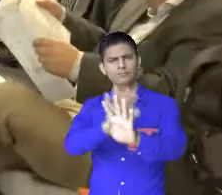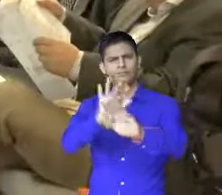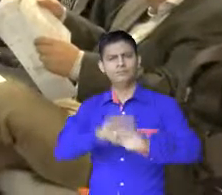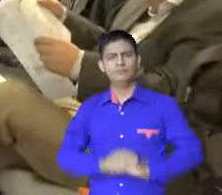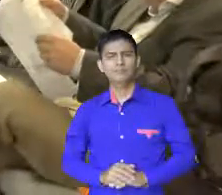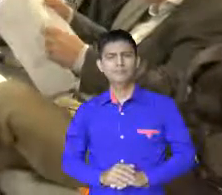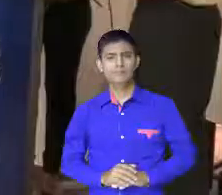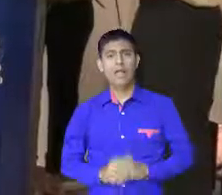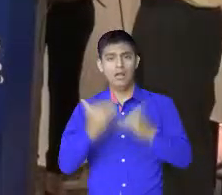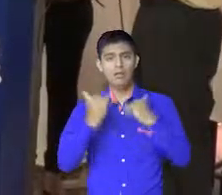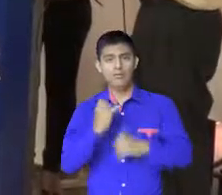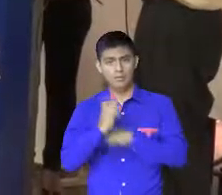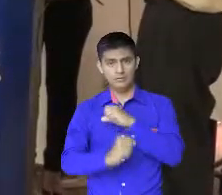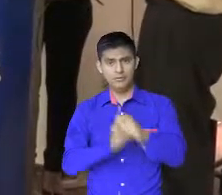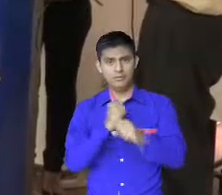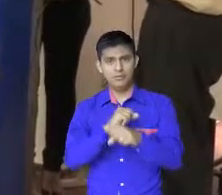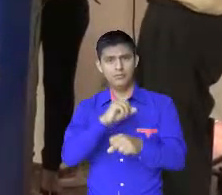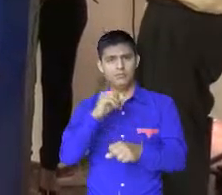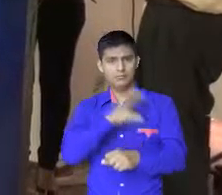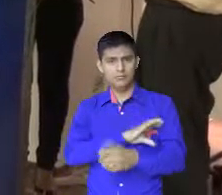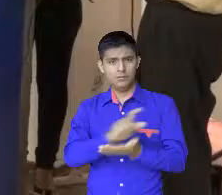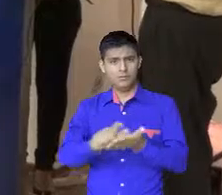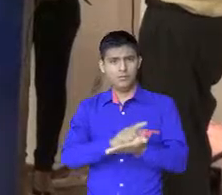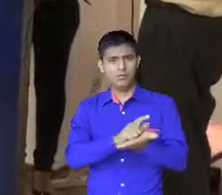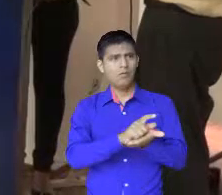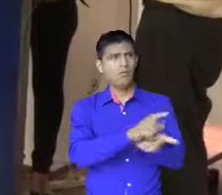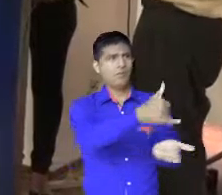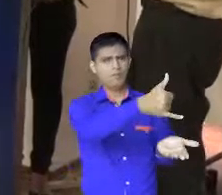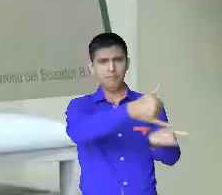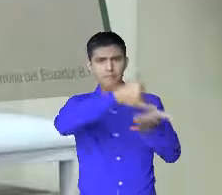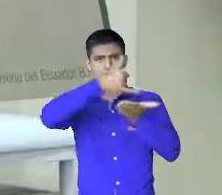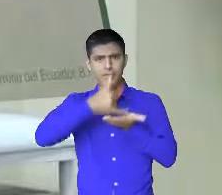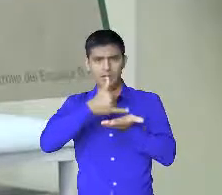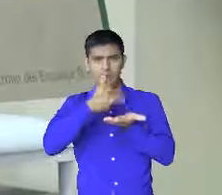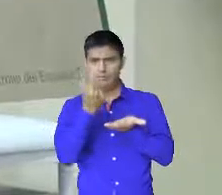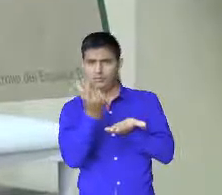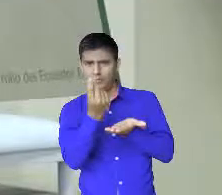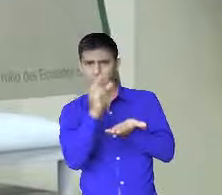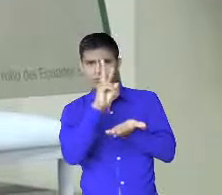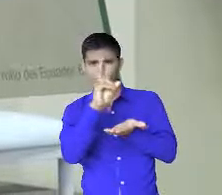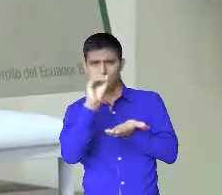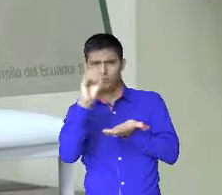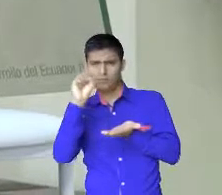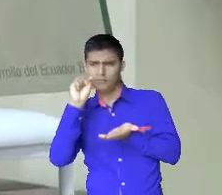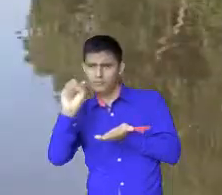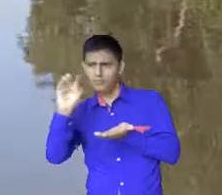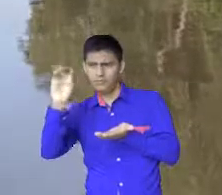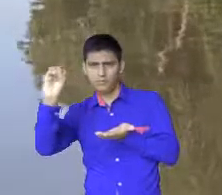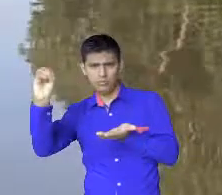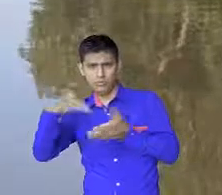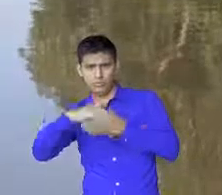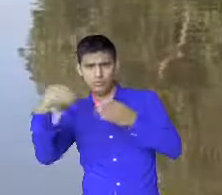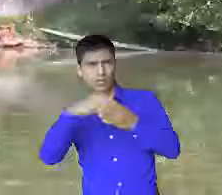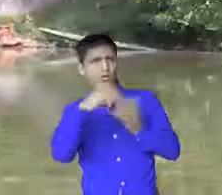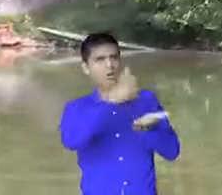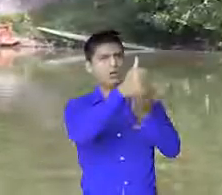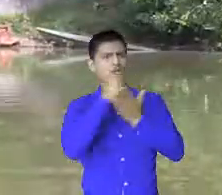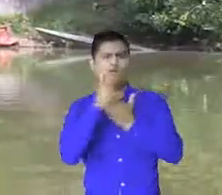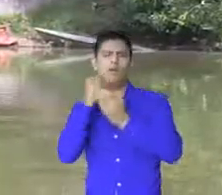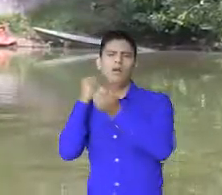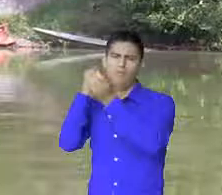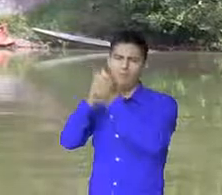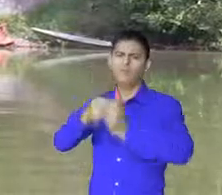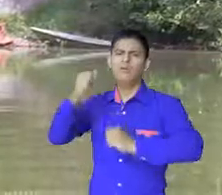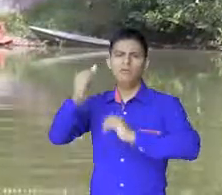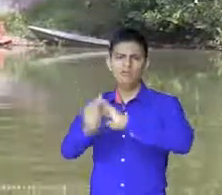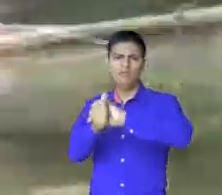que a inicios de este año, el municipio de Lago Agrio se hizo acreedor al Premio Verde y la entrega de $200,000 por su trabajo en beneficio de la